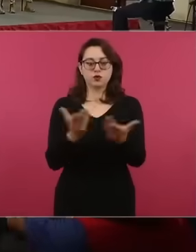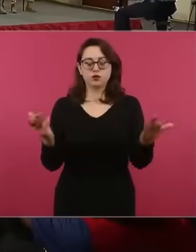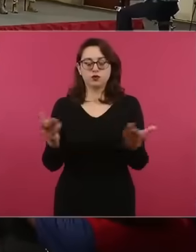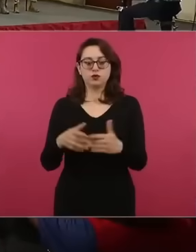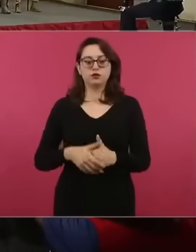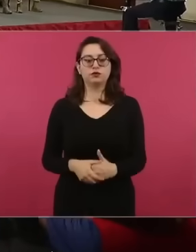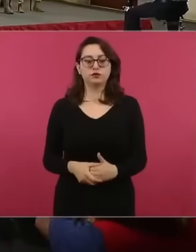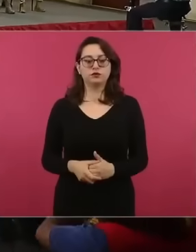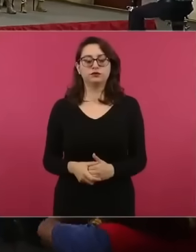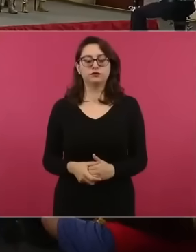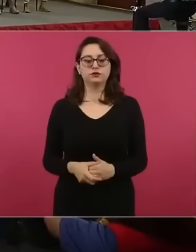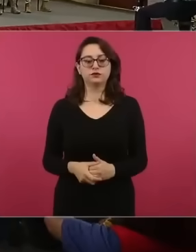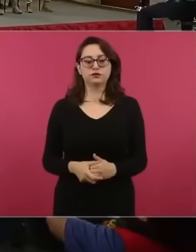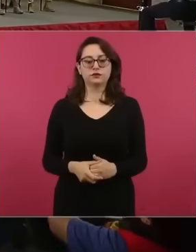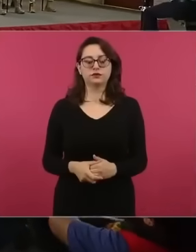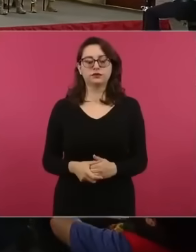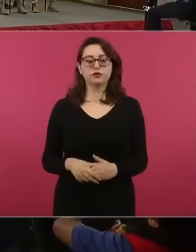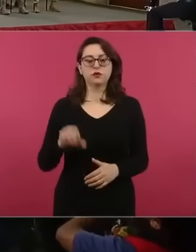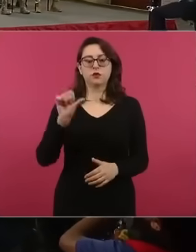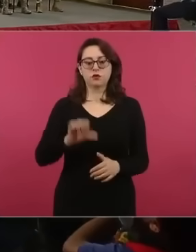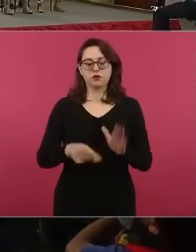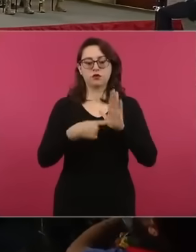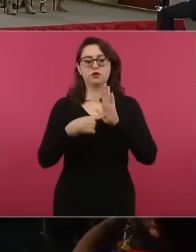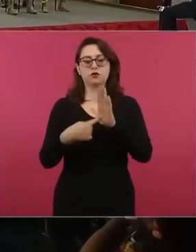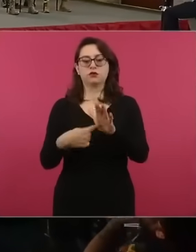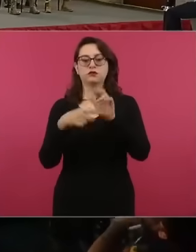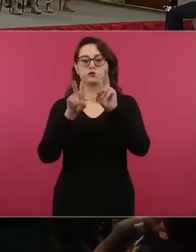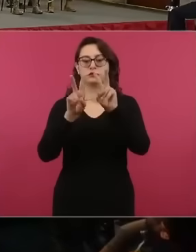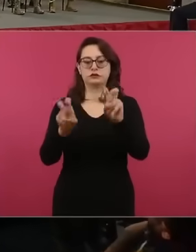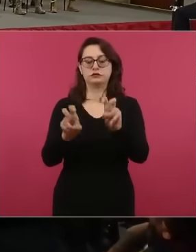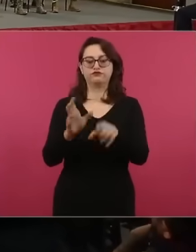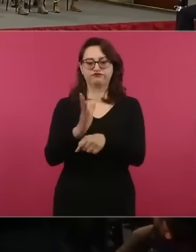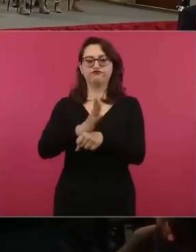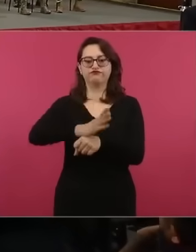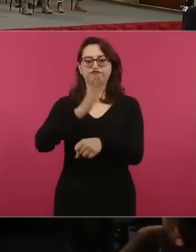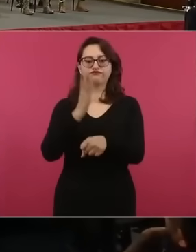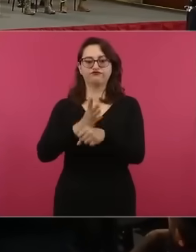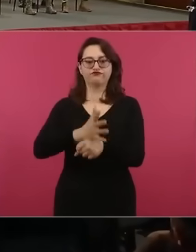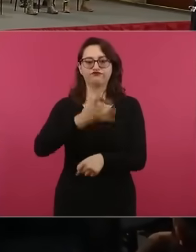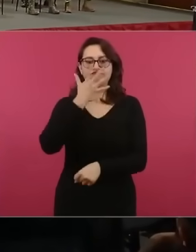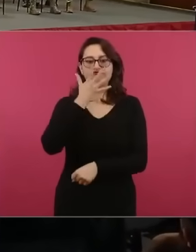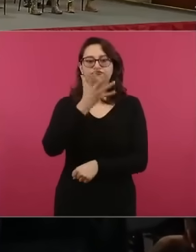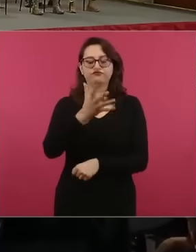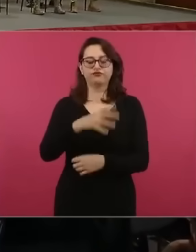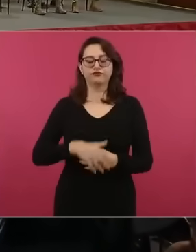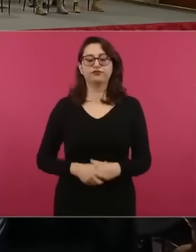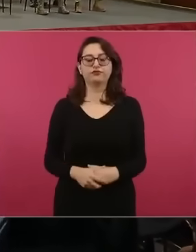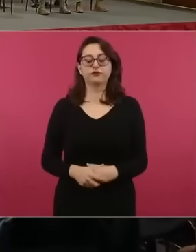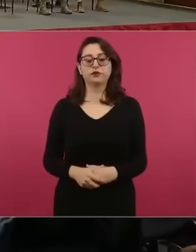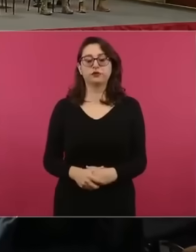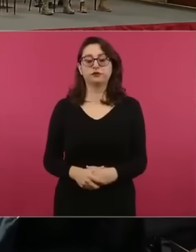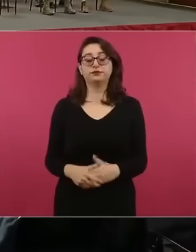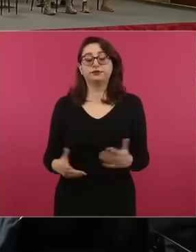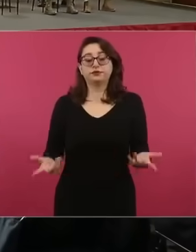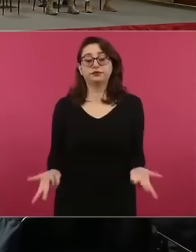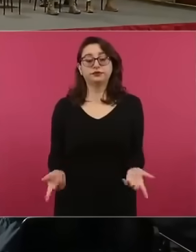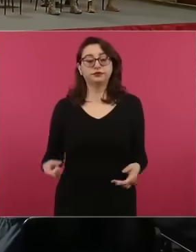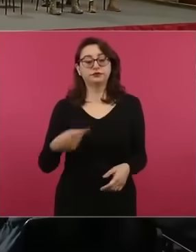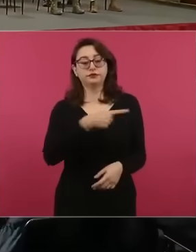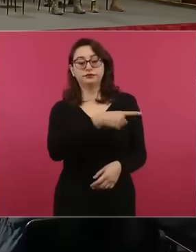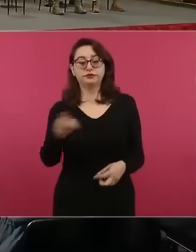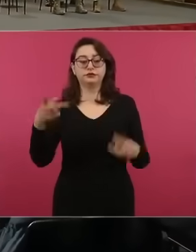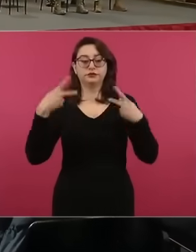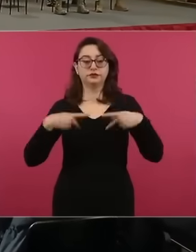avance de cero impunidad el día de hoy toca ver jueces que favorecen a presuntos delincuentes